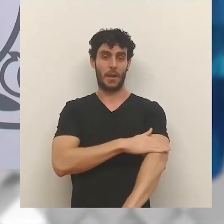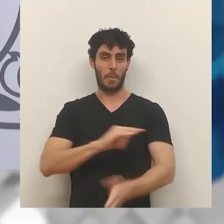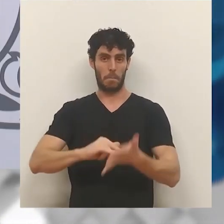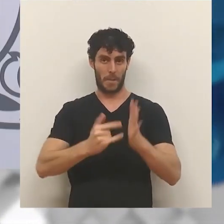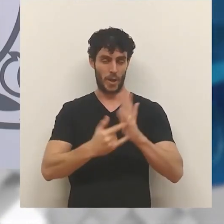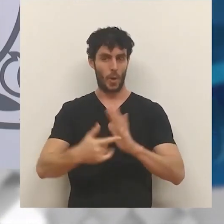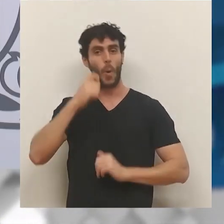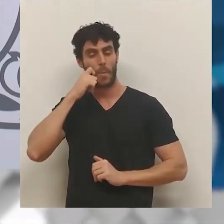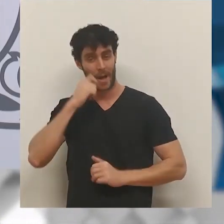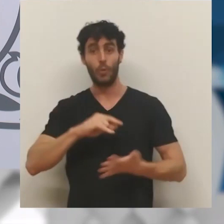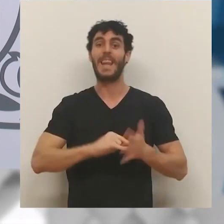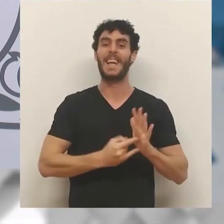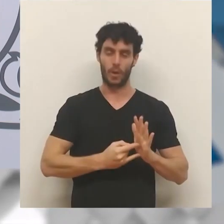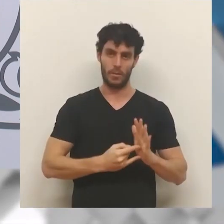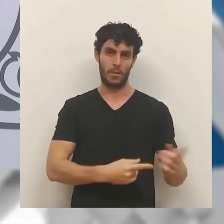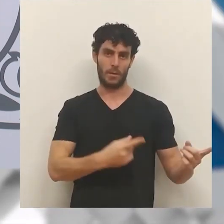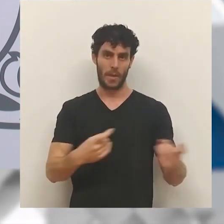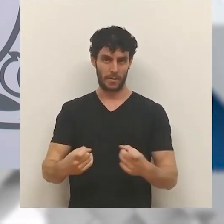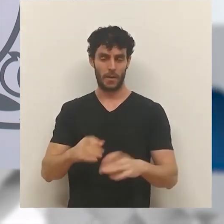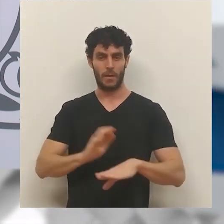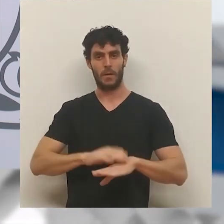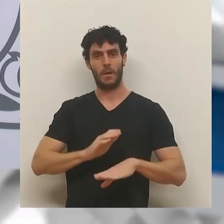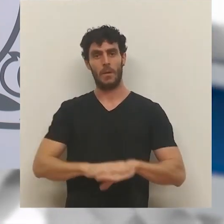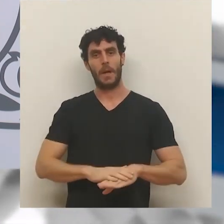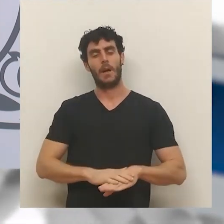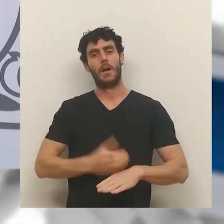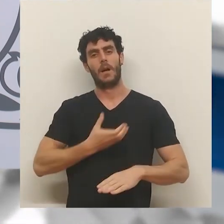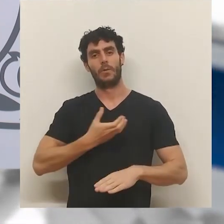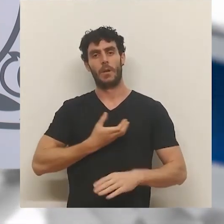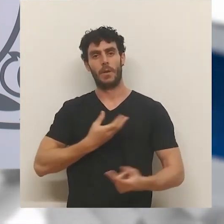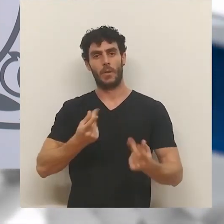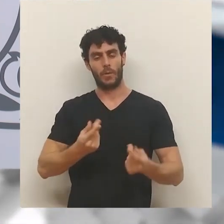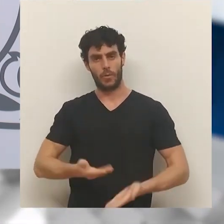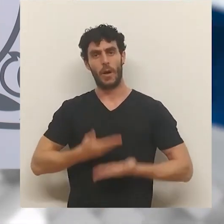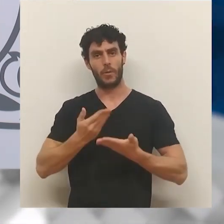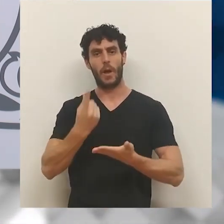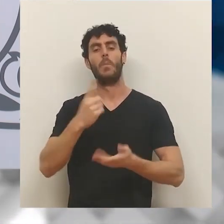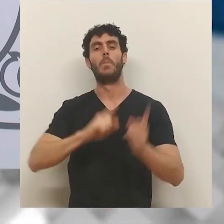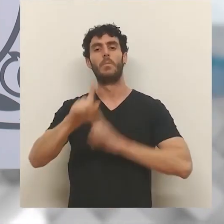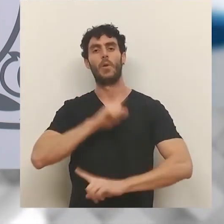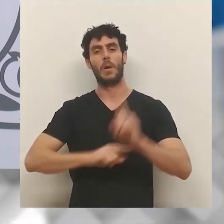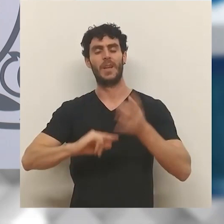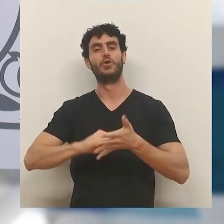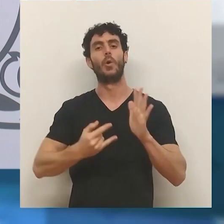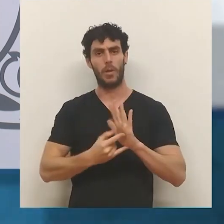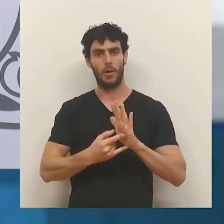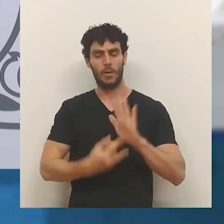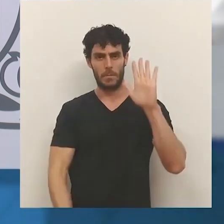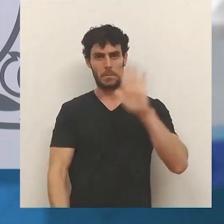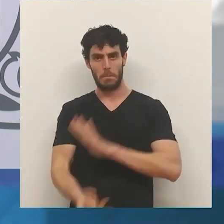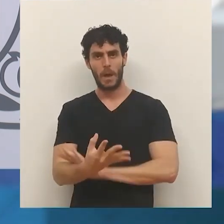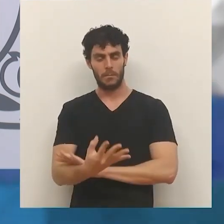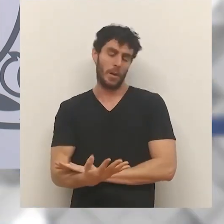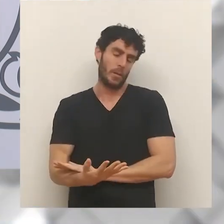El Ministerio ha puesto medios técnicos y humanos necesarios para ayudar al Ayuntamiento de Logroño a solventar un